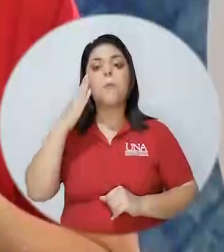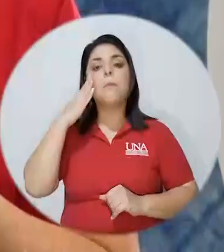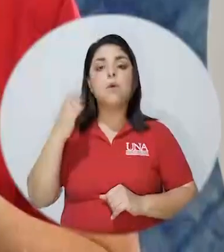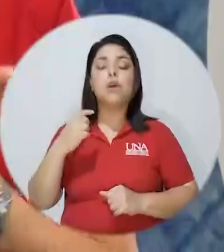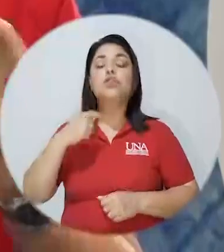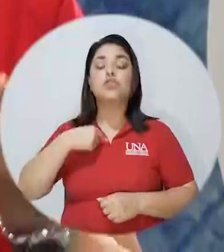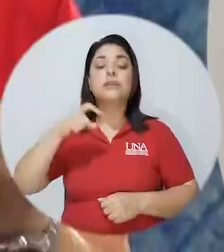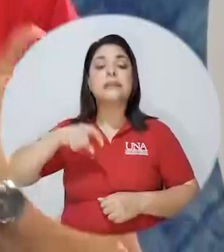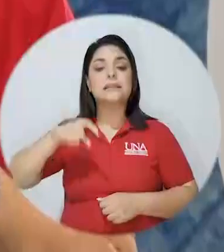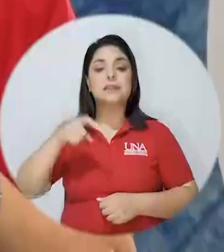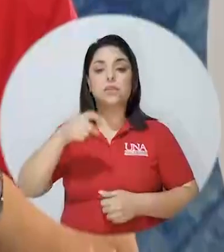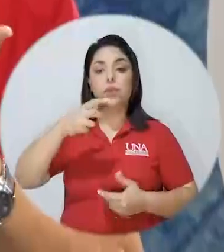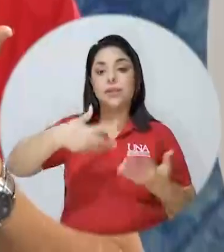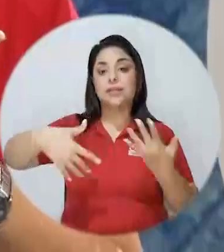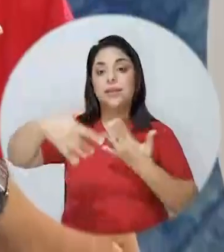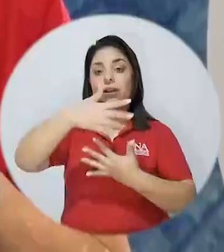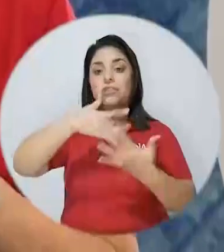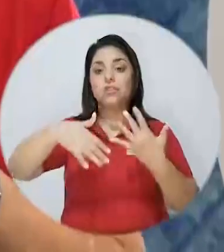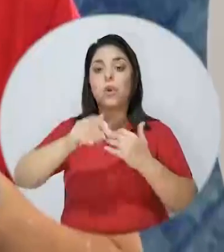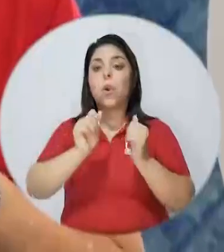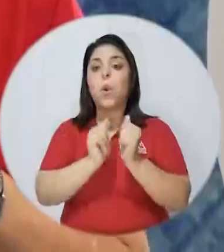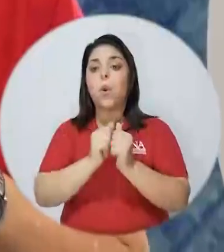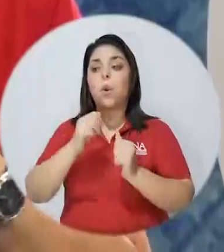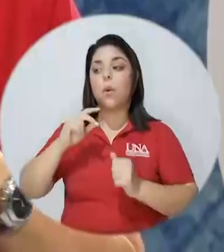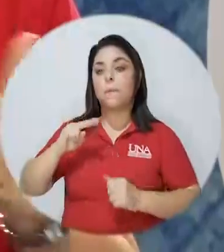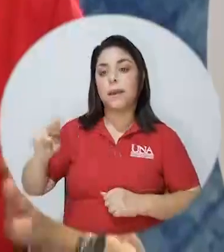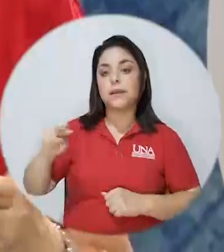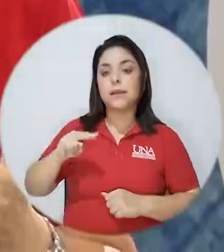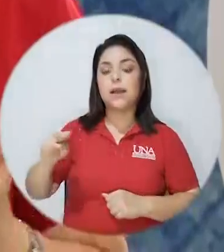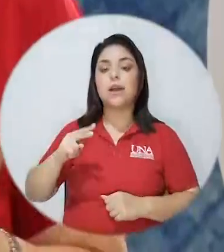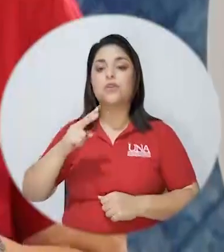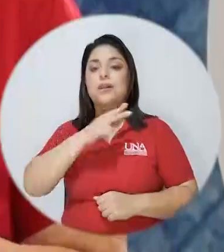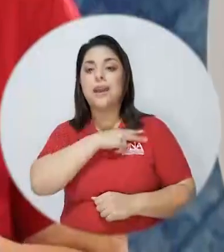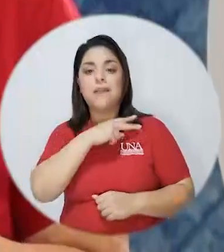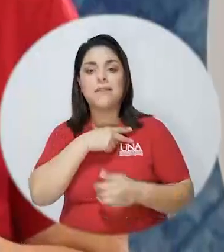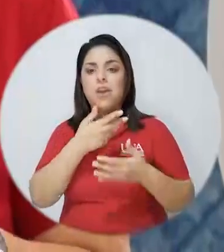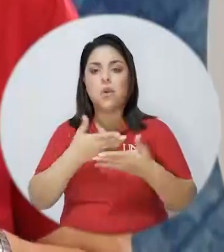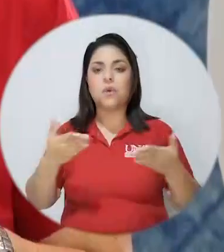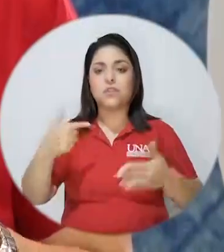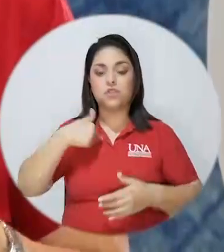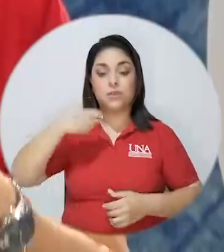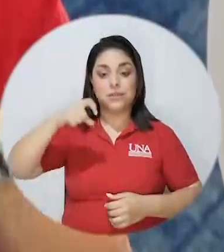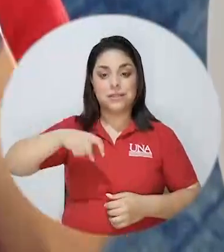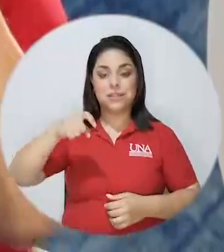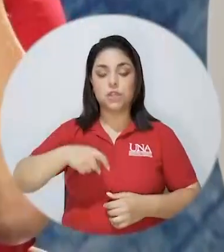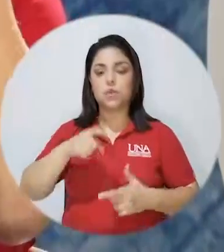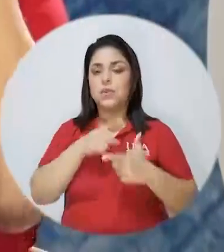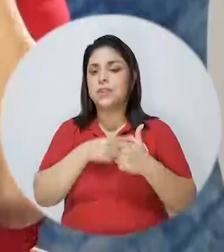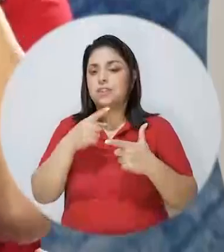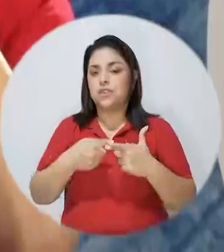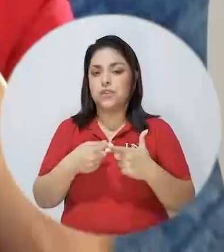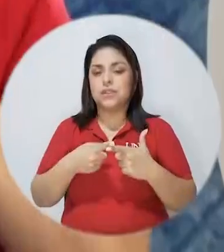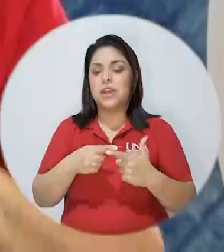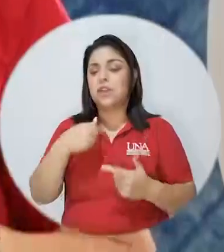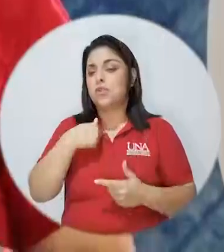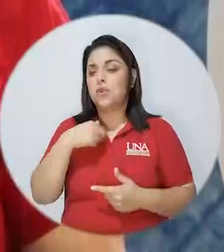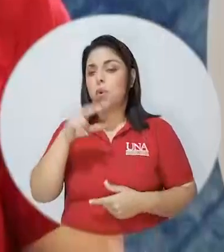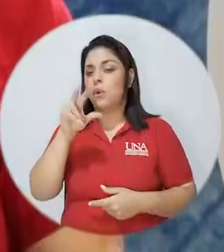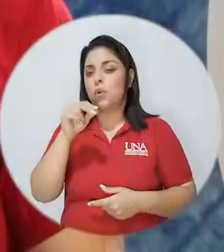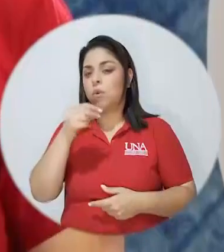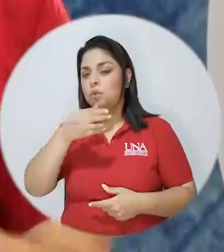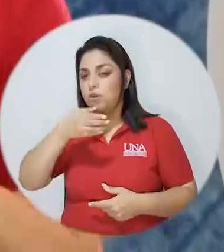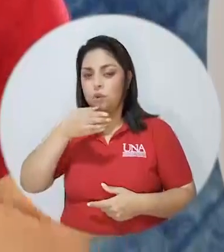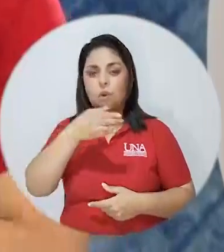con mis compañeros, con mi usuario y con cosas que yo realmente requiero. Entonces no es algo como que nosotros